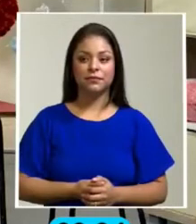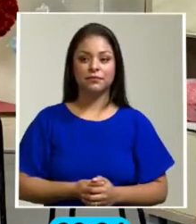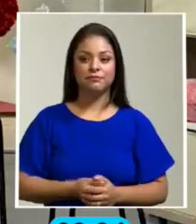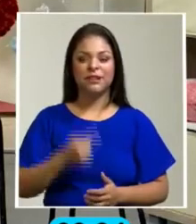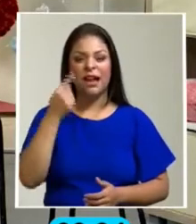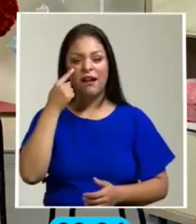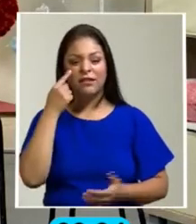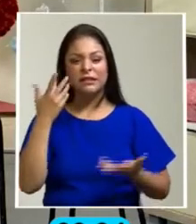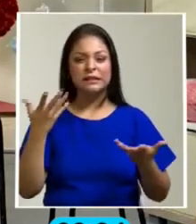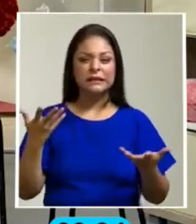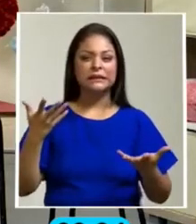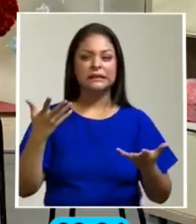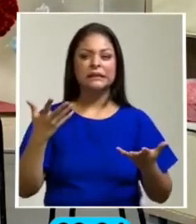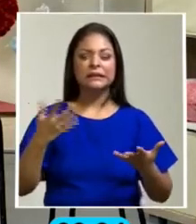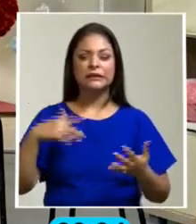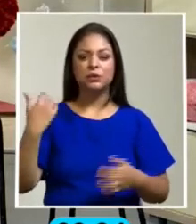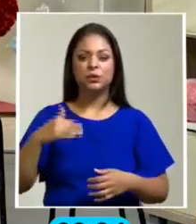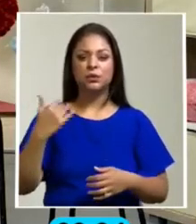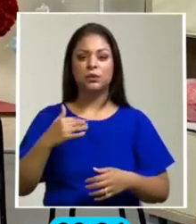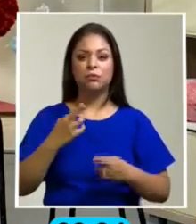como todo regalo,